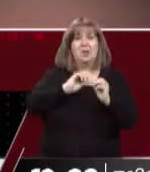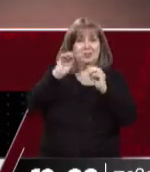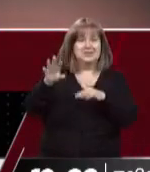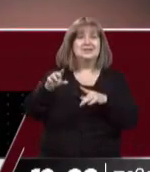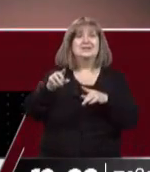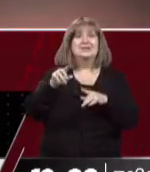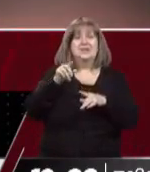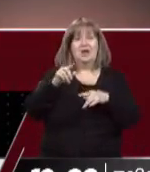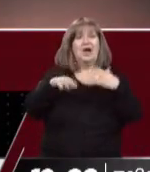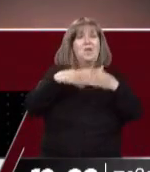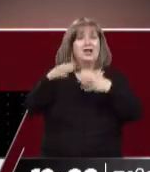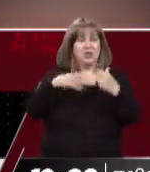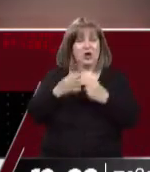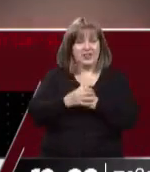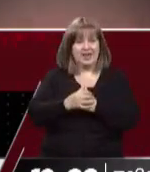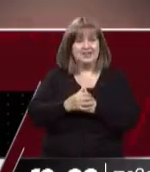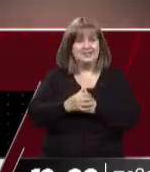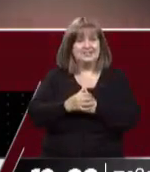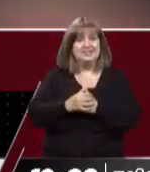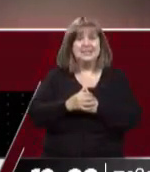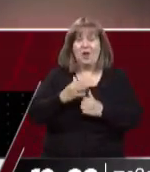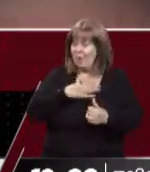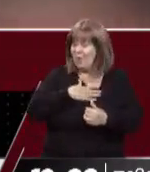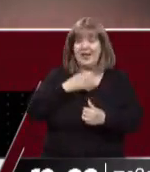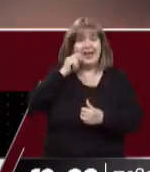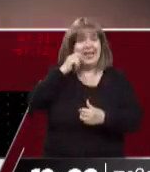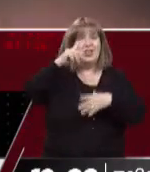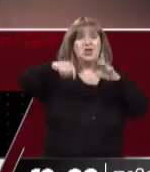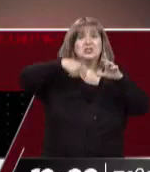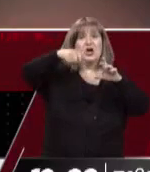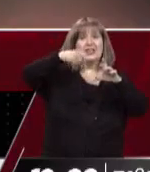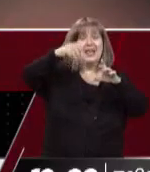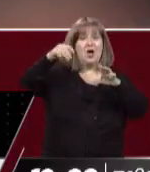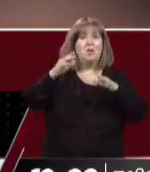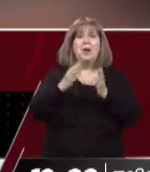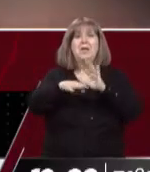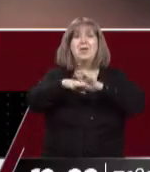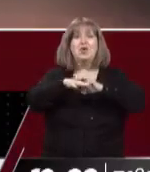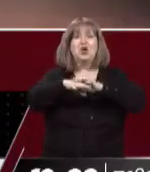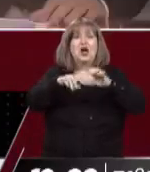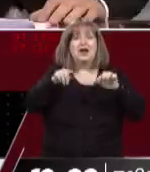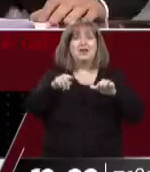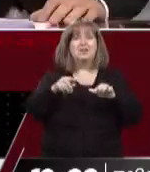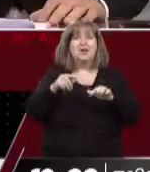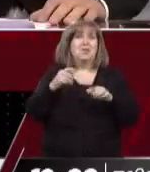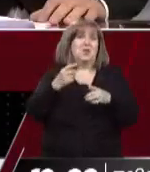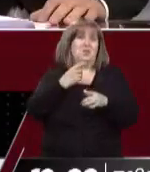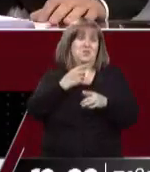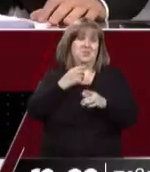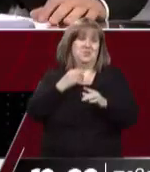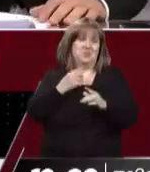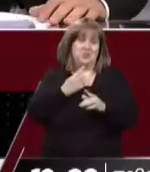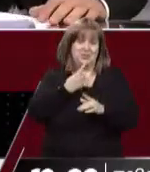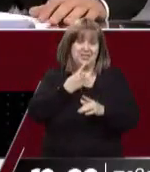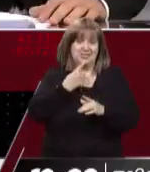encargo, pero nada. Yo quiero... No le va a salir tan cara como comprar un piano tocado por Chris Martin. Hagamos una cosa. Así que... ha sido tan